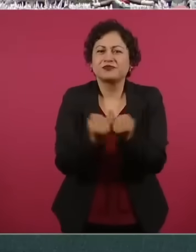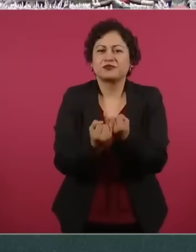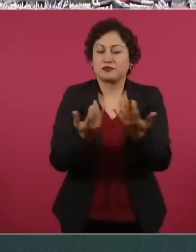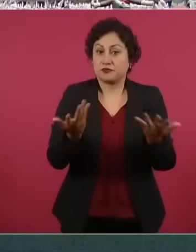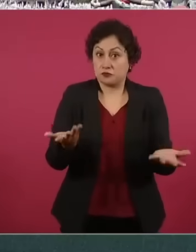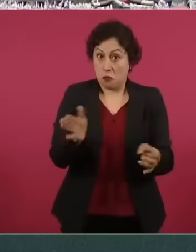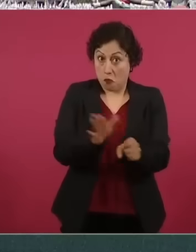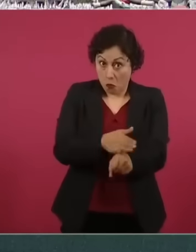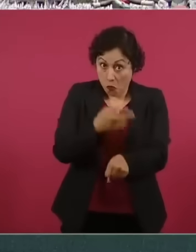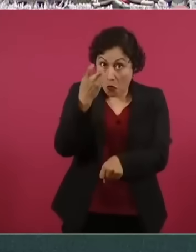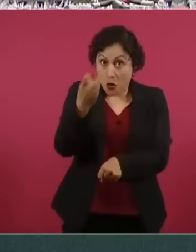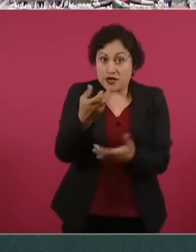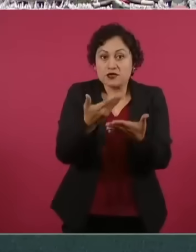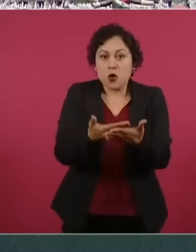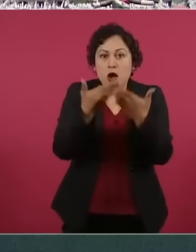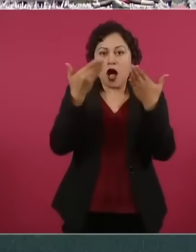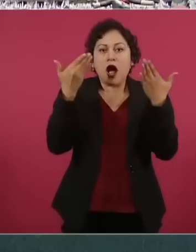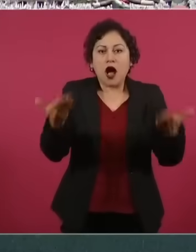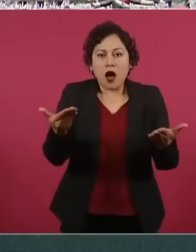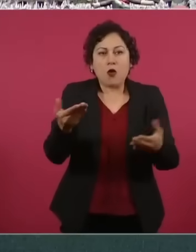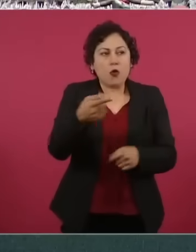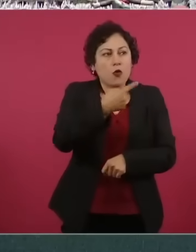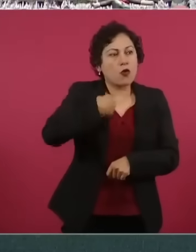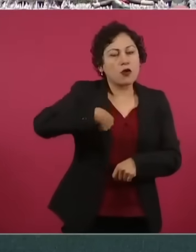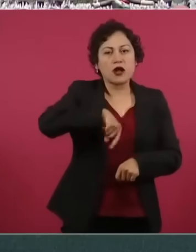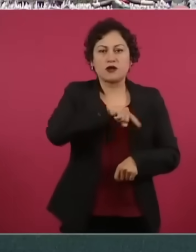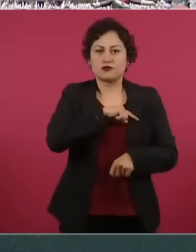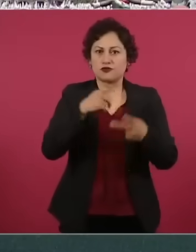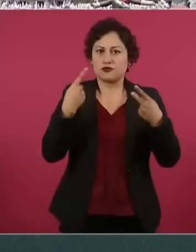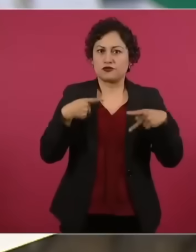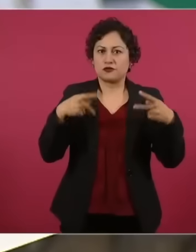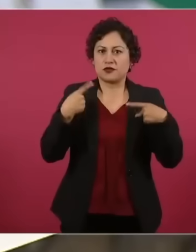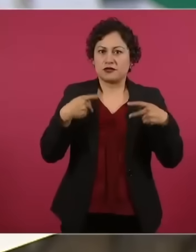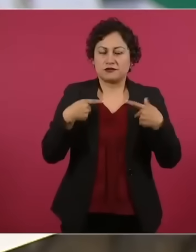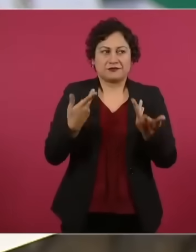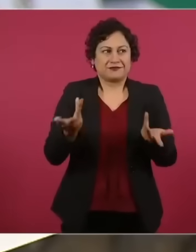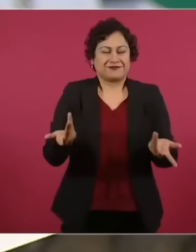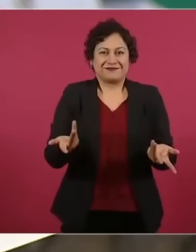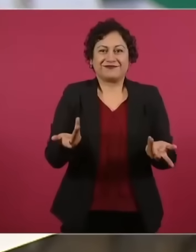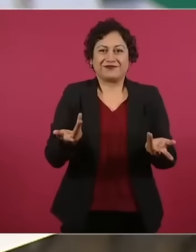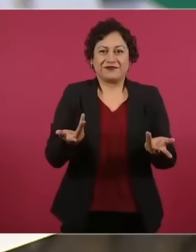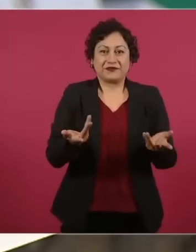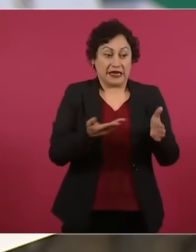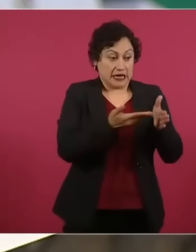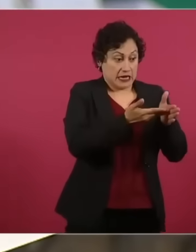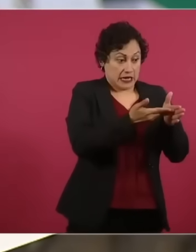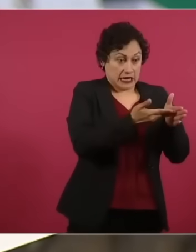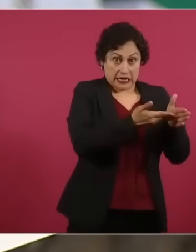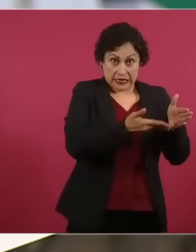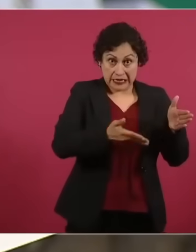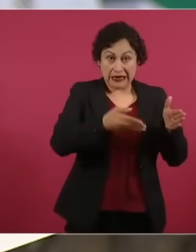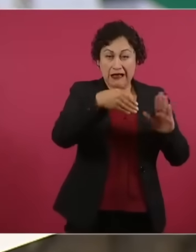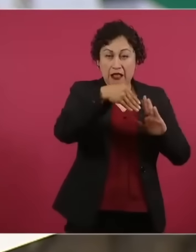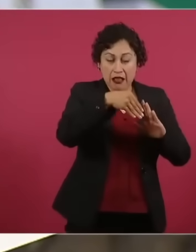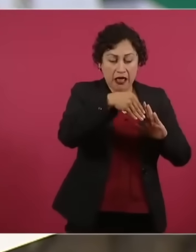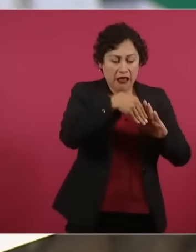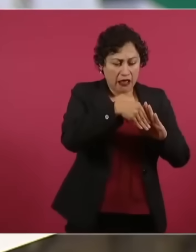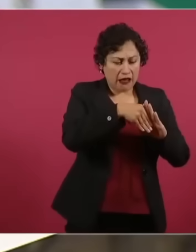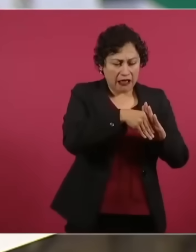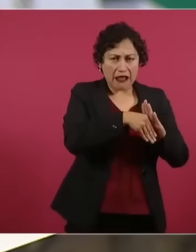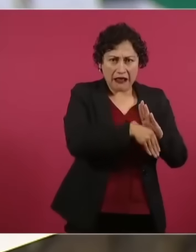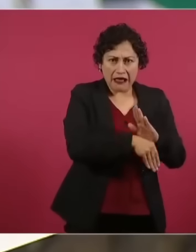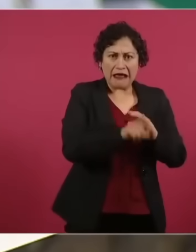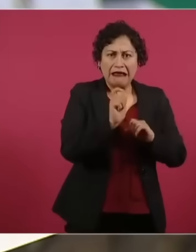qué no nos tomó mucho tiempo revertir la decadencia que